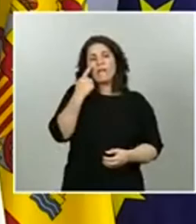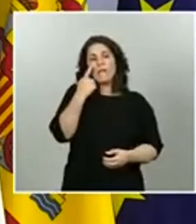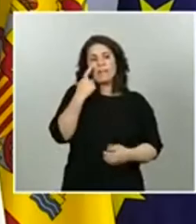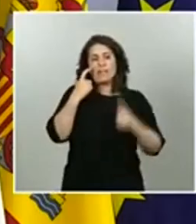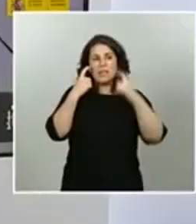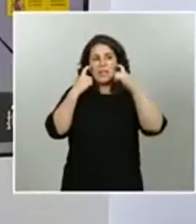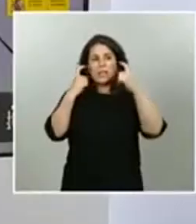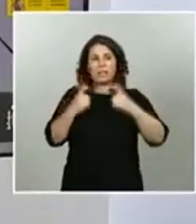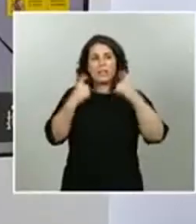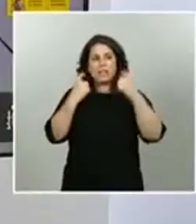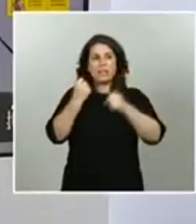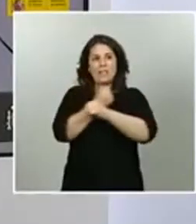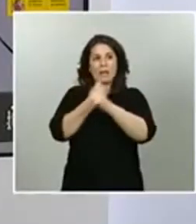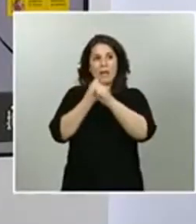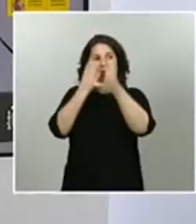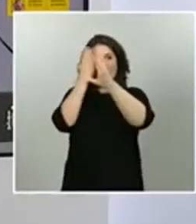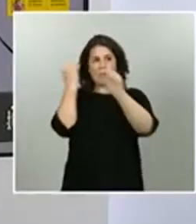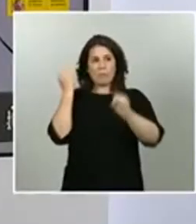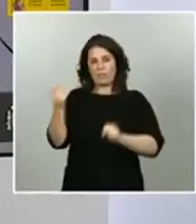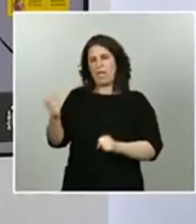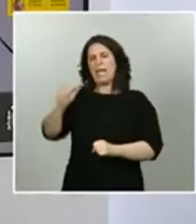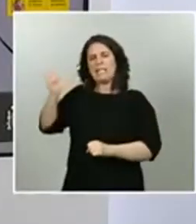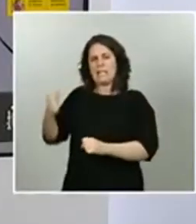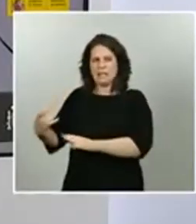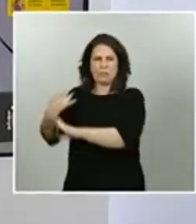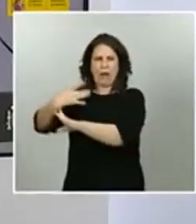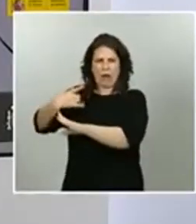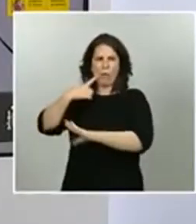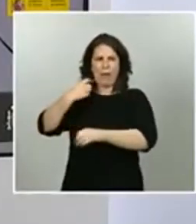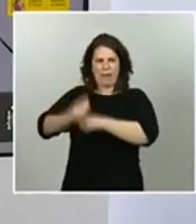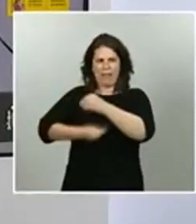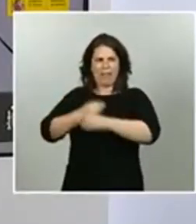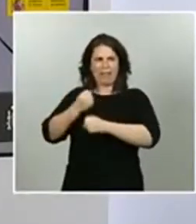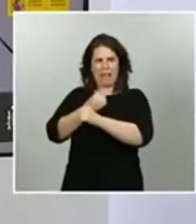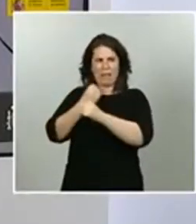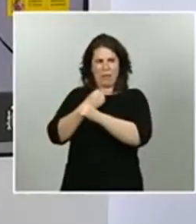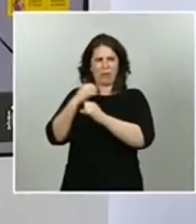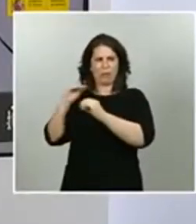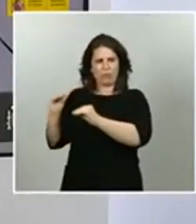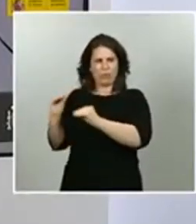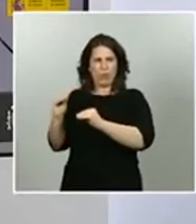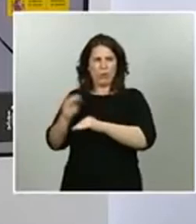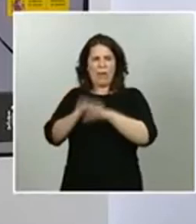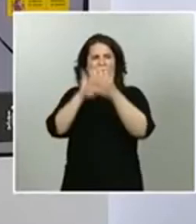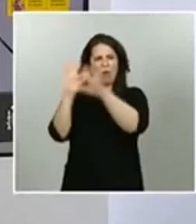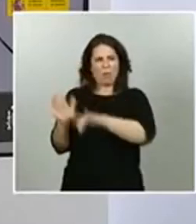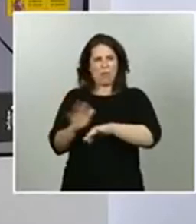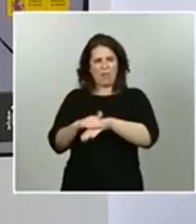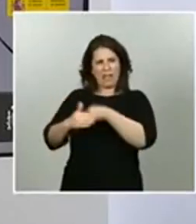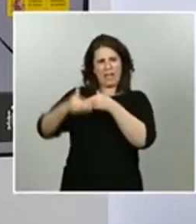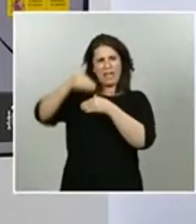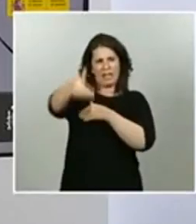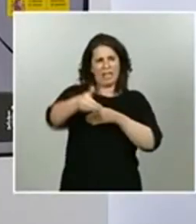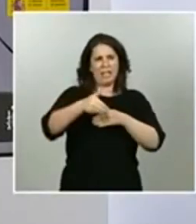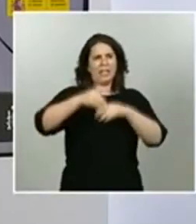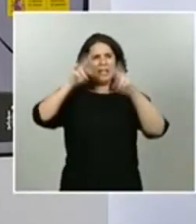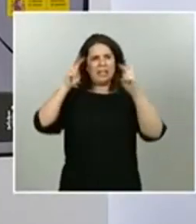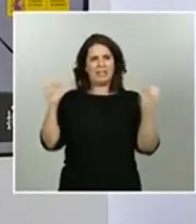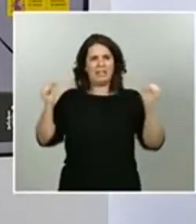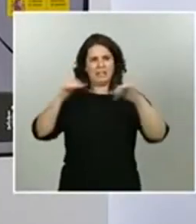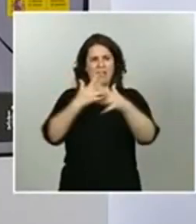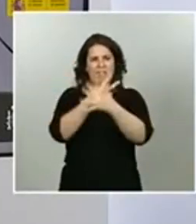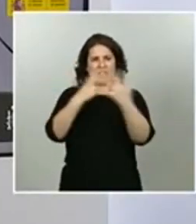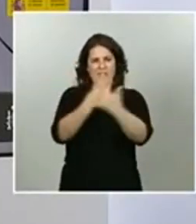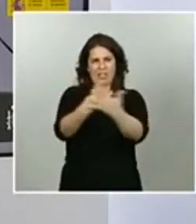diplomática, en eso los italianos son mejores que nosotros y podemos convencerles de cara al acuerdo del 17 y el 18 de